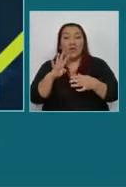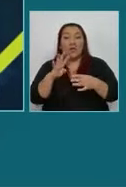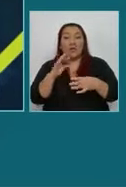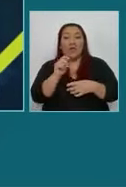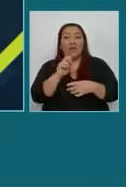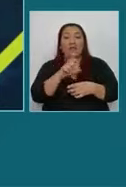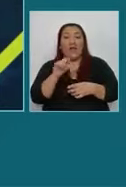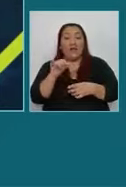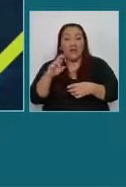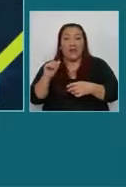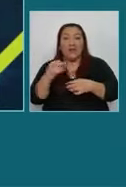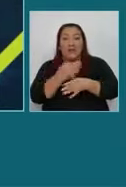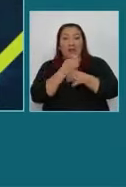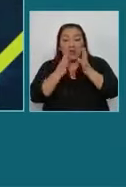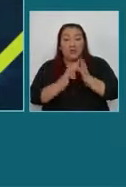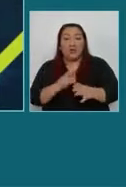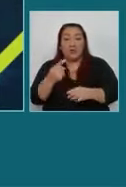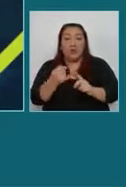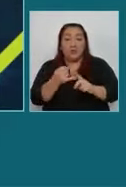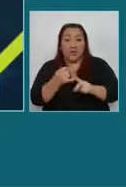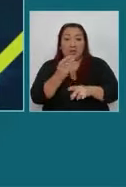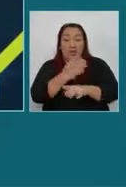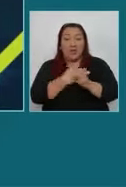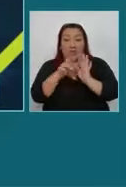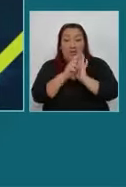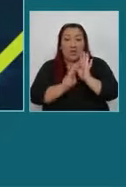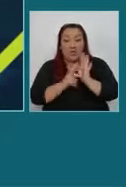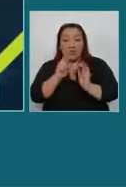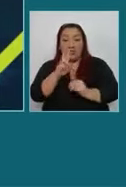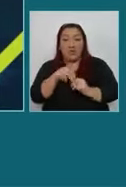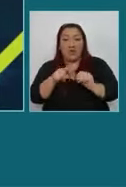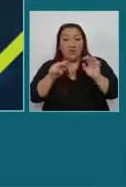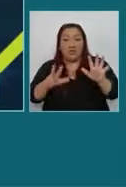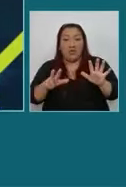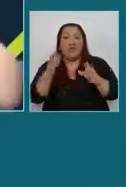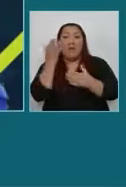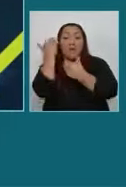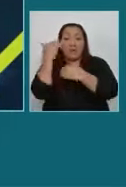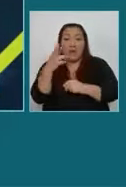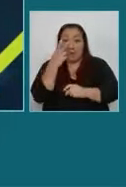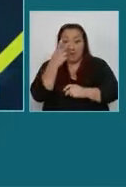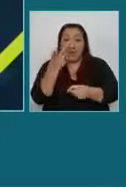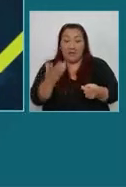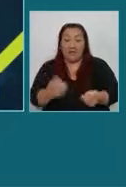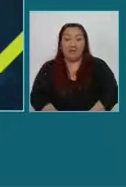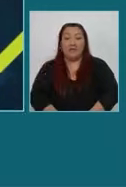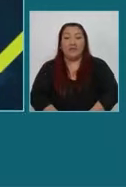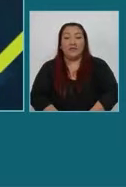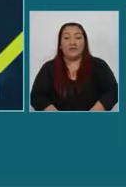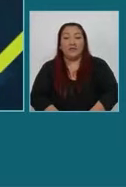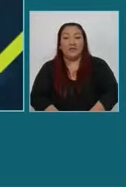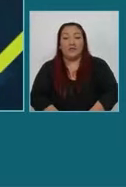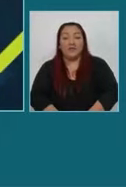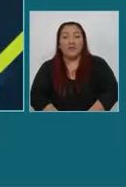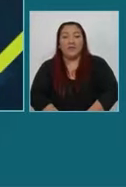de inversionistas ángeles. El primero en regiones se dio el 2018 en Piura también, para que vean que también se está